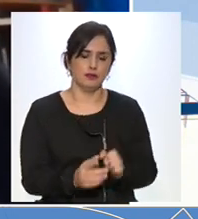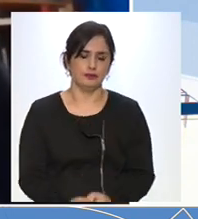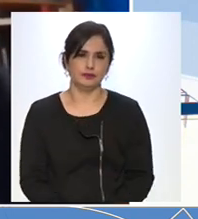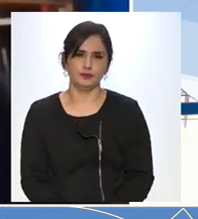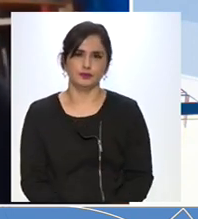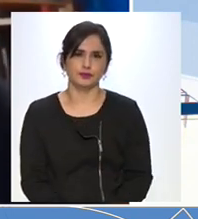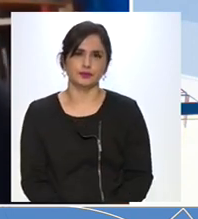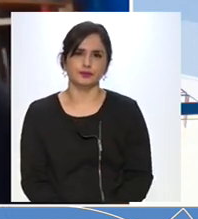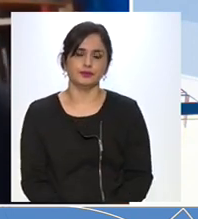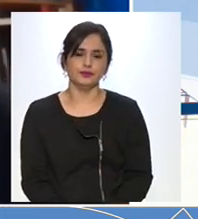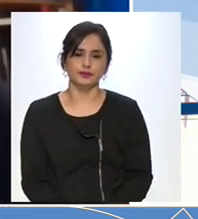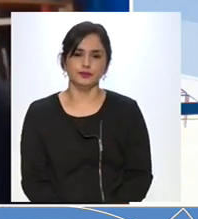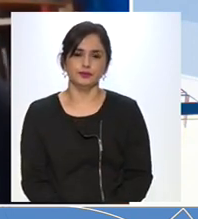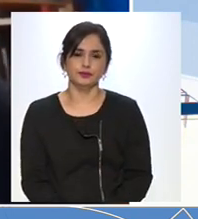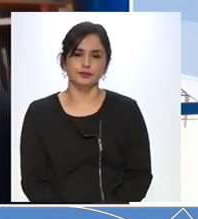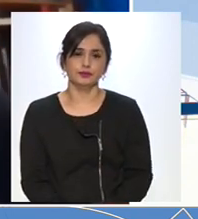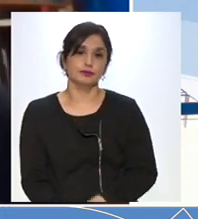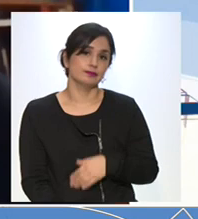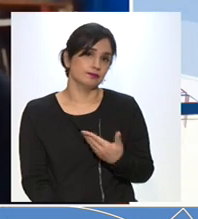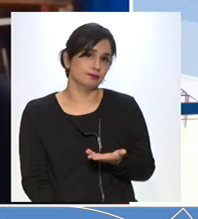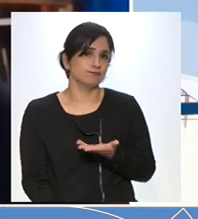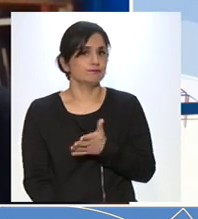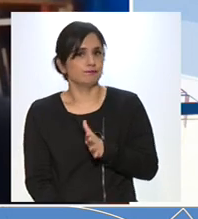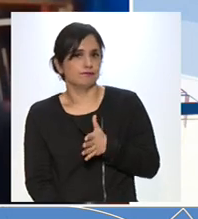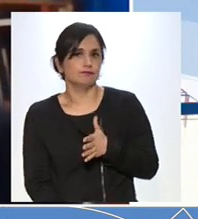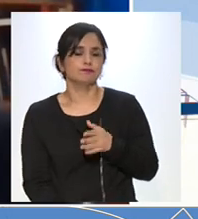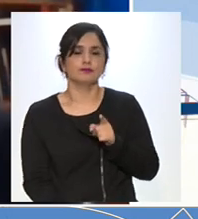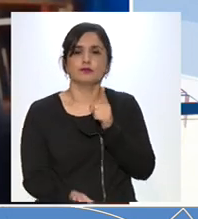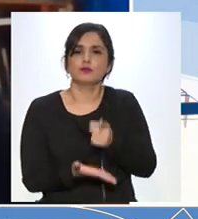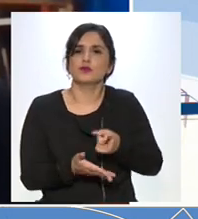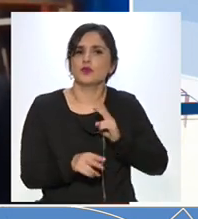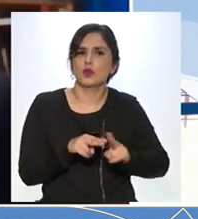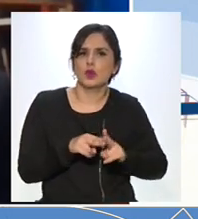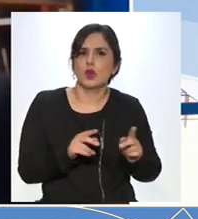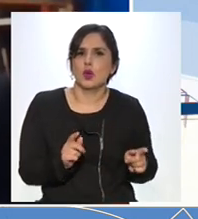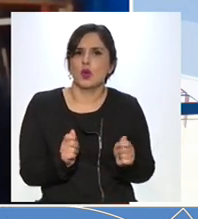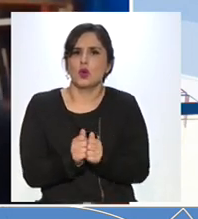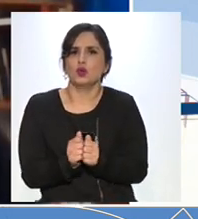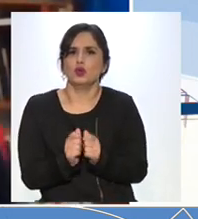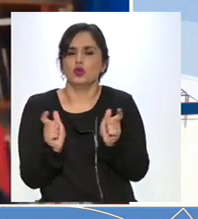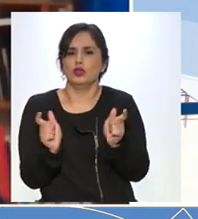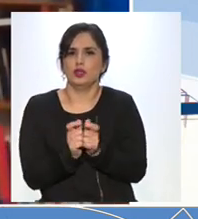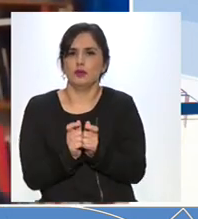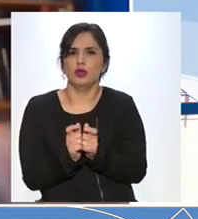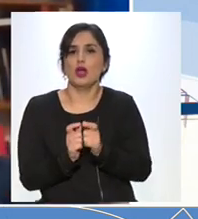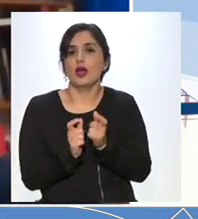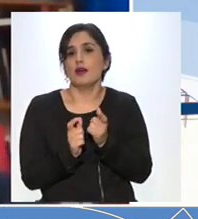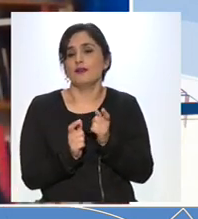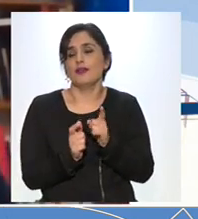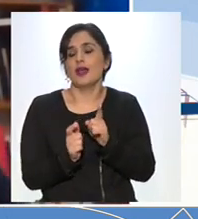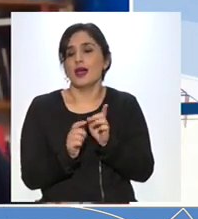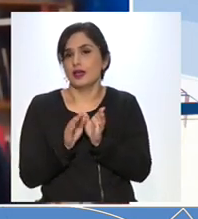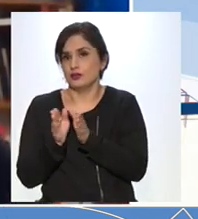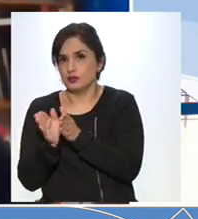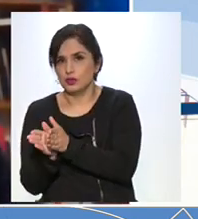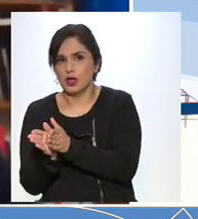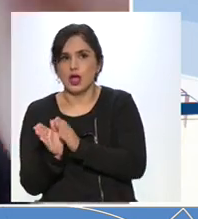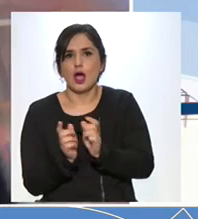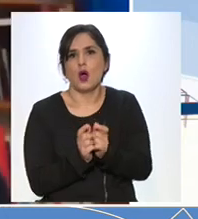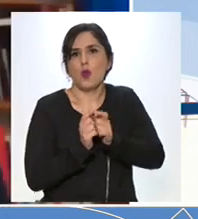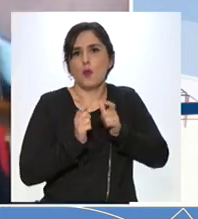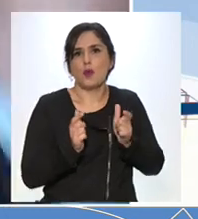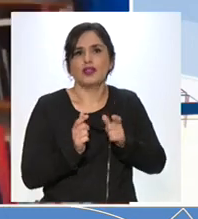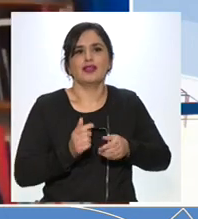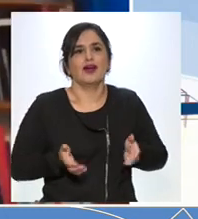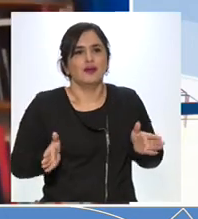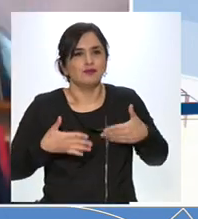a la mitad, ¿no es cierto? Y probablemente lo que debió haber hecho junto con disminuir el IFE, haber aumentado todo el conjunto de incentivos para el